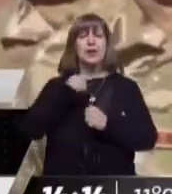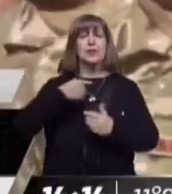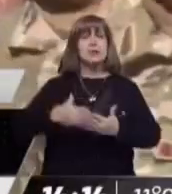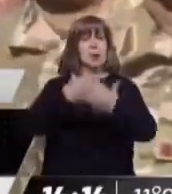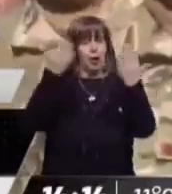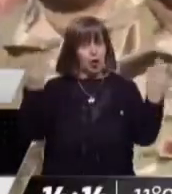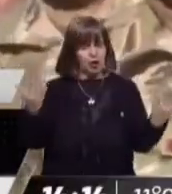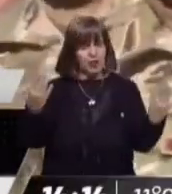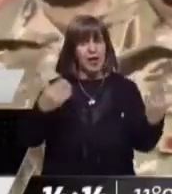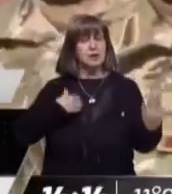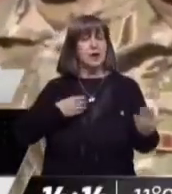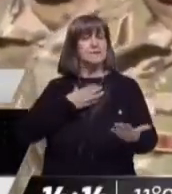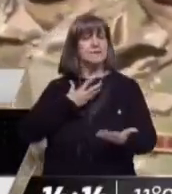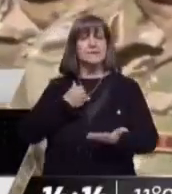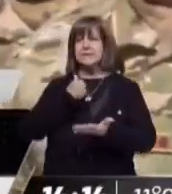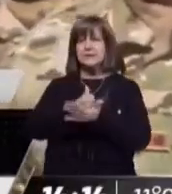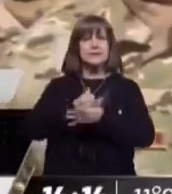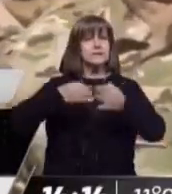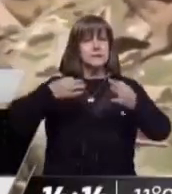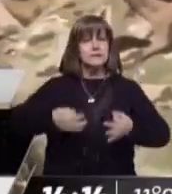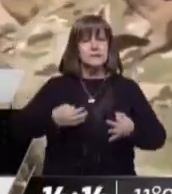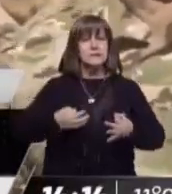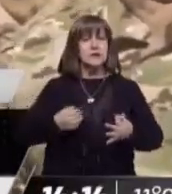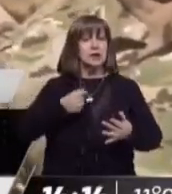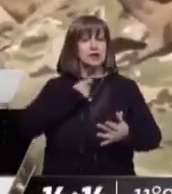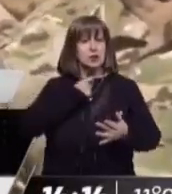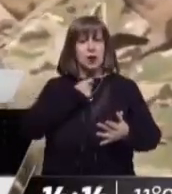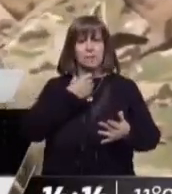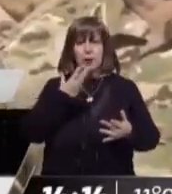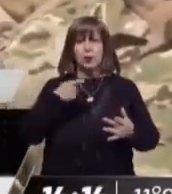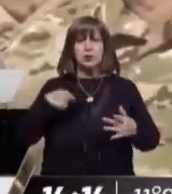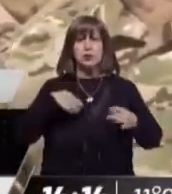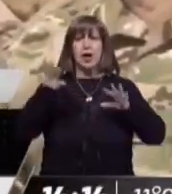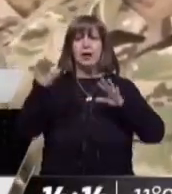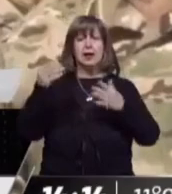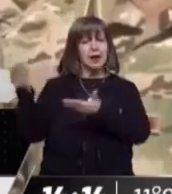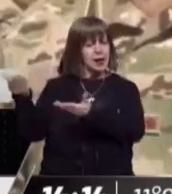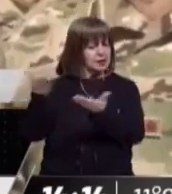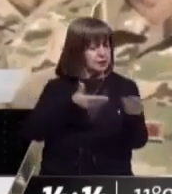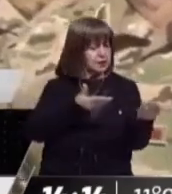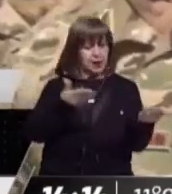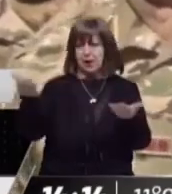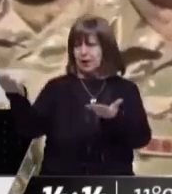estar aquí. Es un gusto recibir a las principales